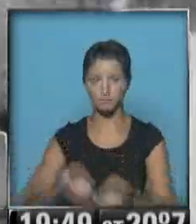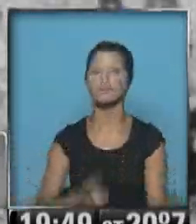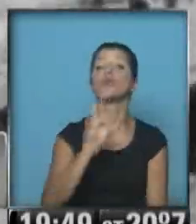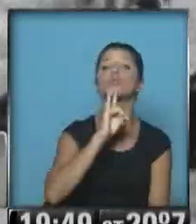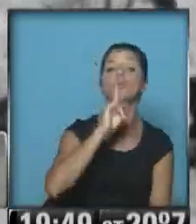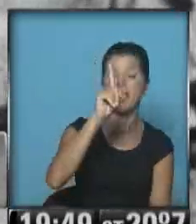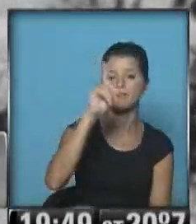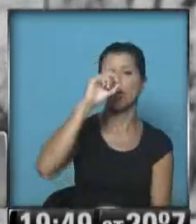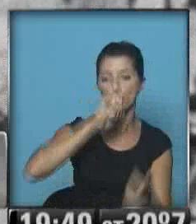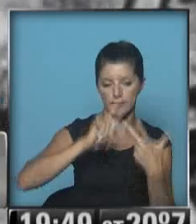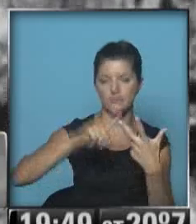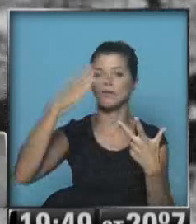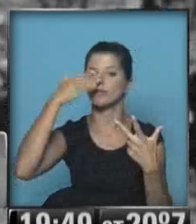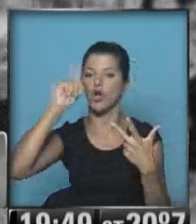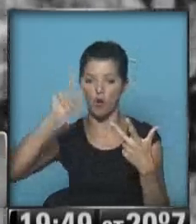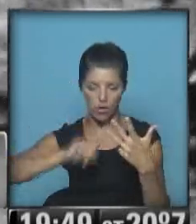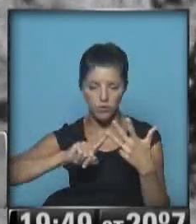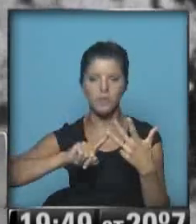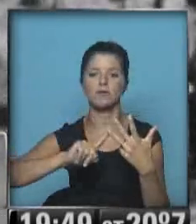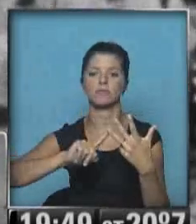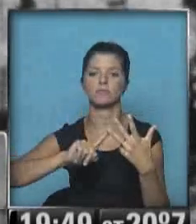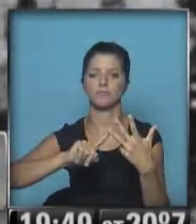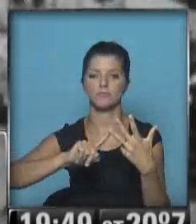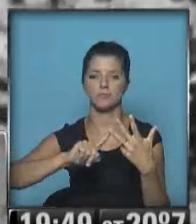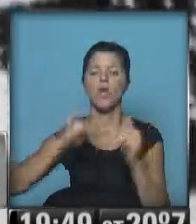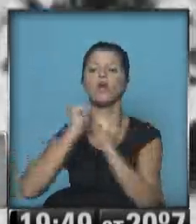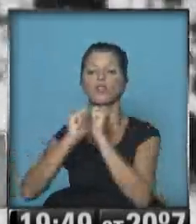tucumán Córdoba